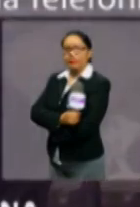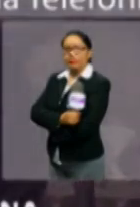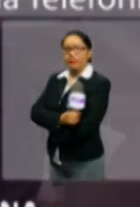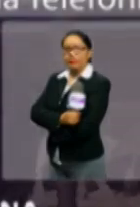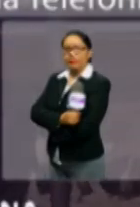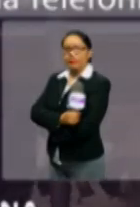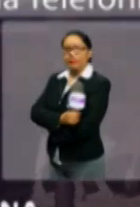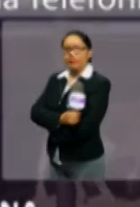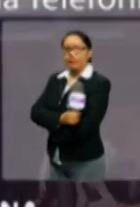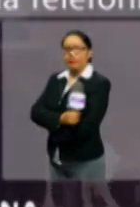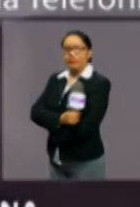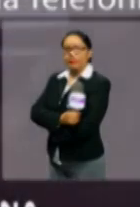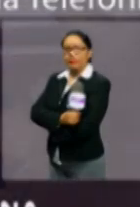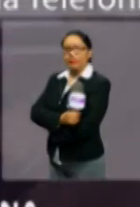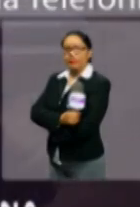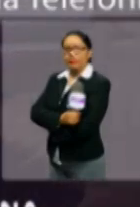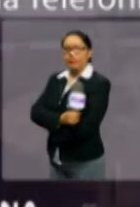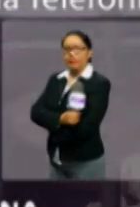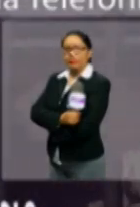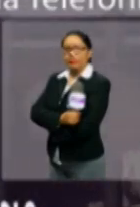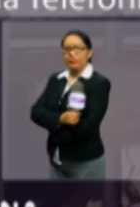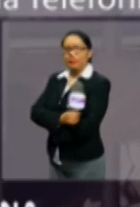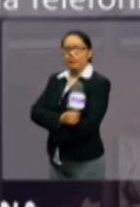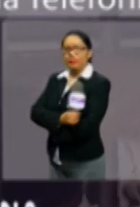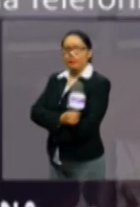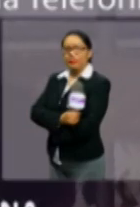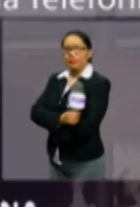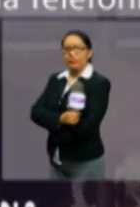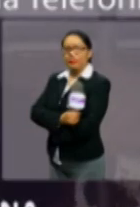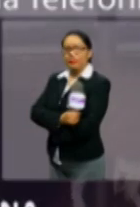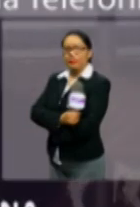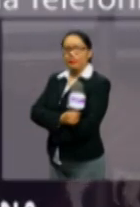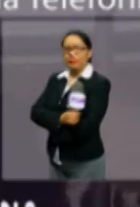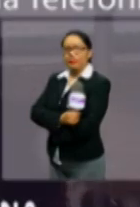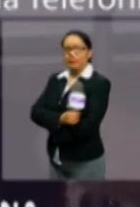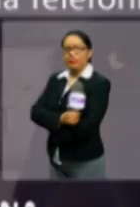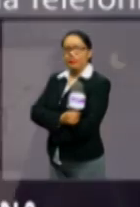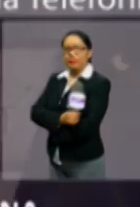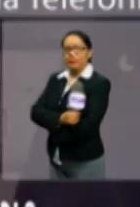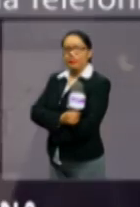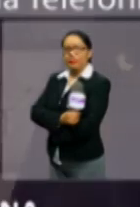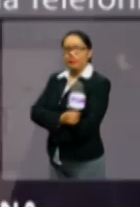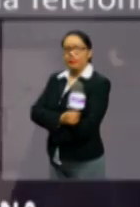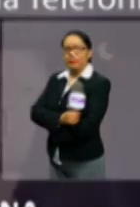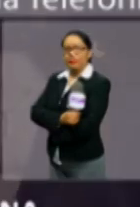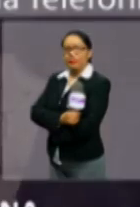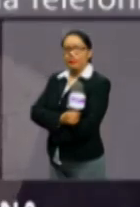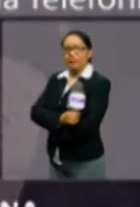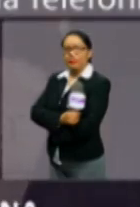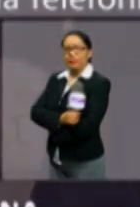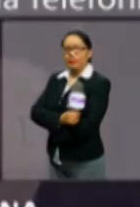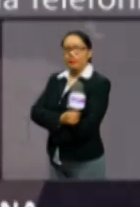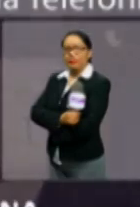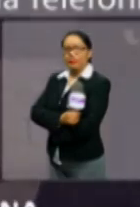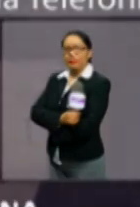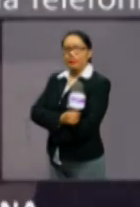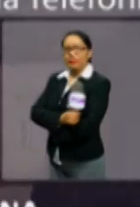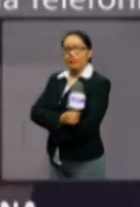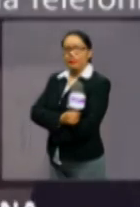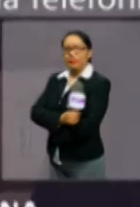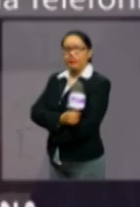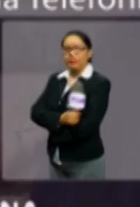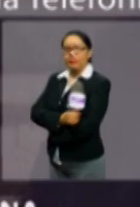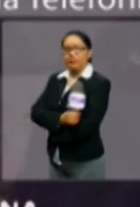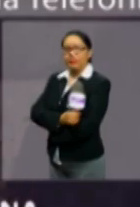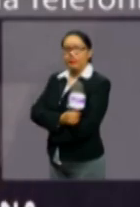asistencia de entre 1.500 y 2.000 asistentes. Esto permitirá, afirmó, mostrar el potencial que Tlaxcala